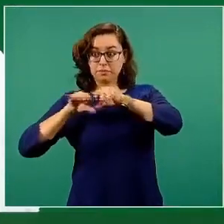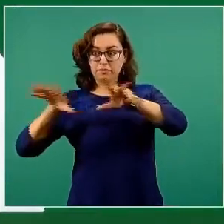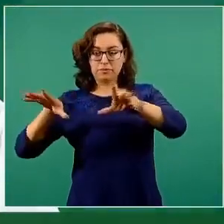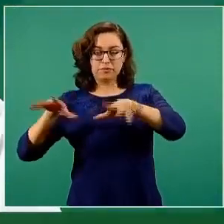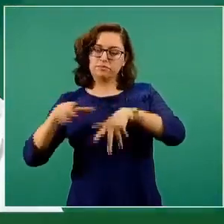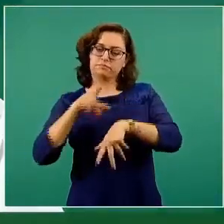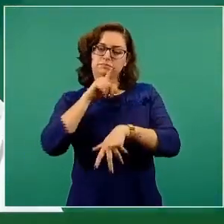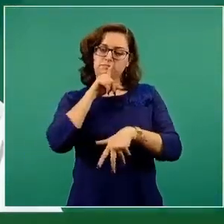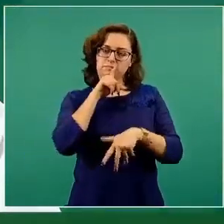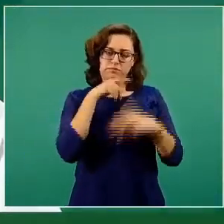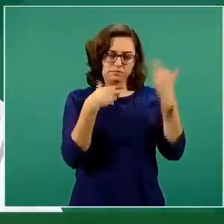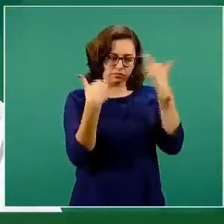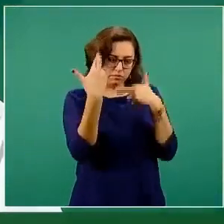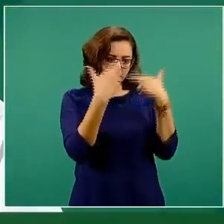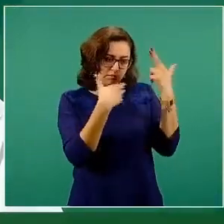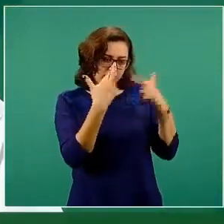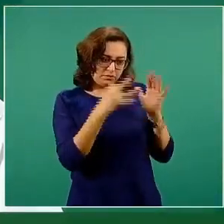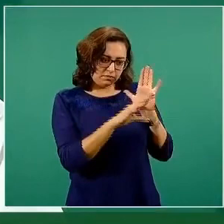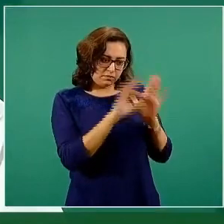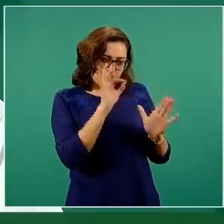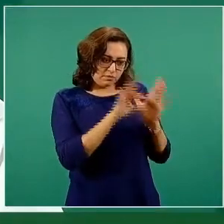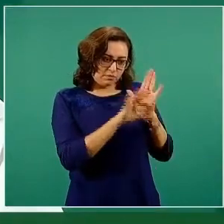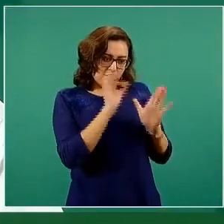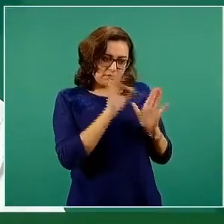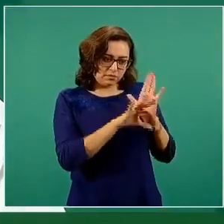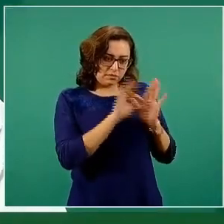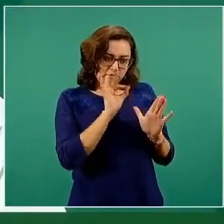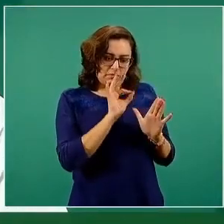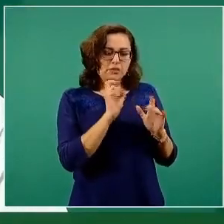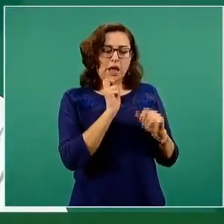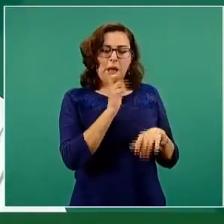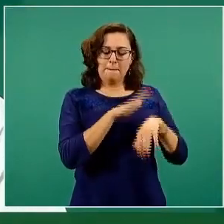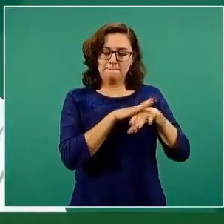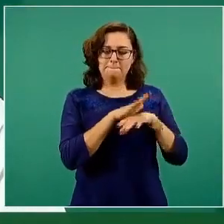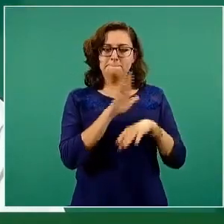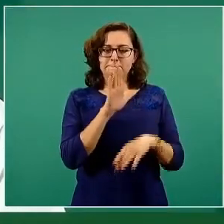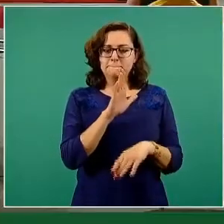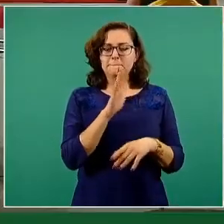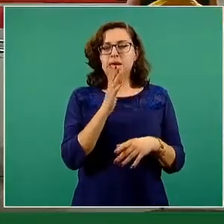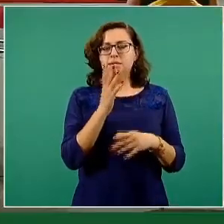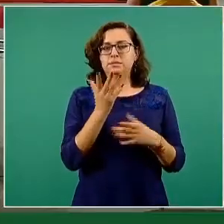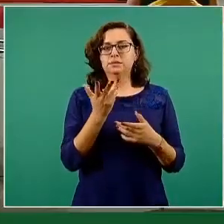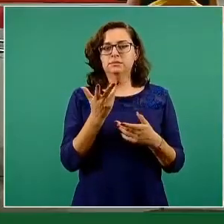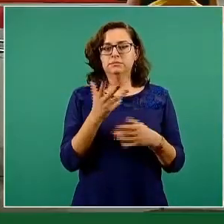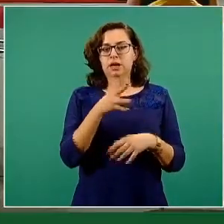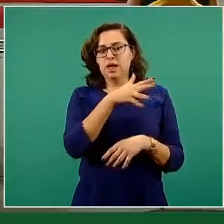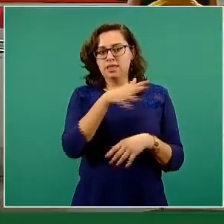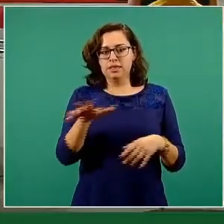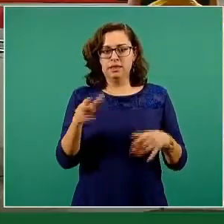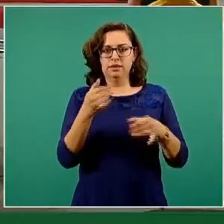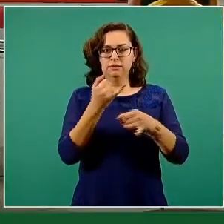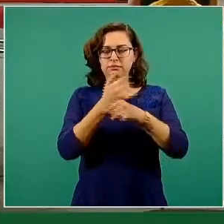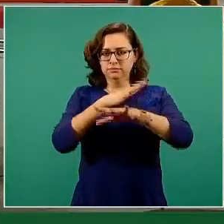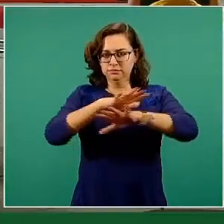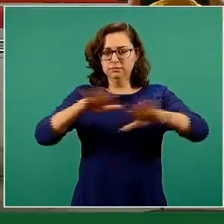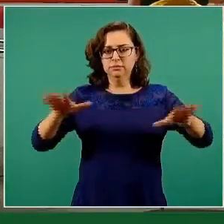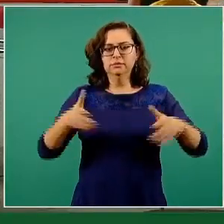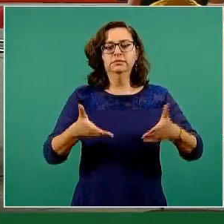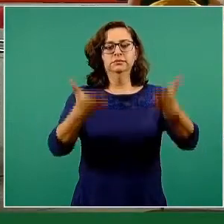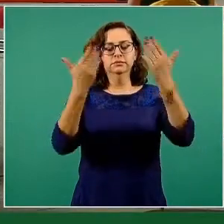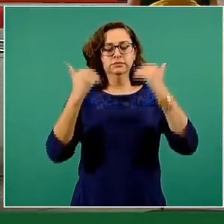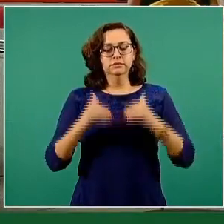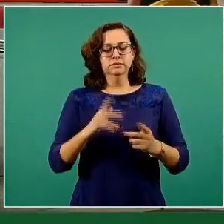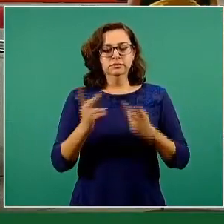que puedan llevar a resolver inquietudes más generales. Vamos a pasar a preguntas y respuestas.